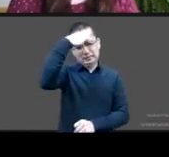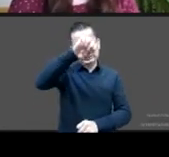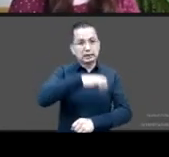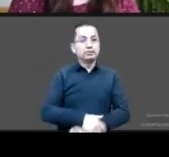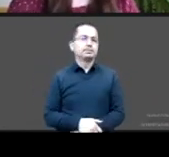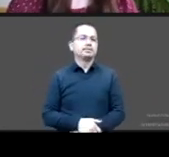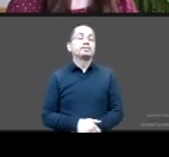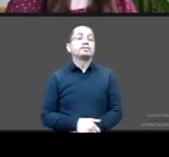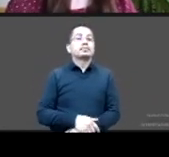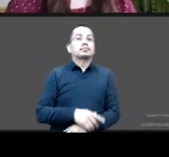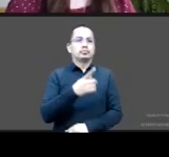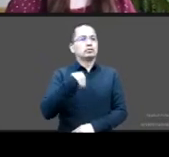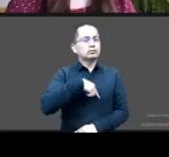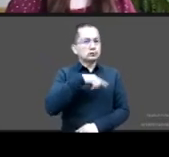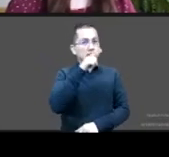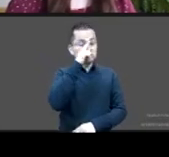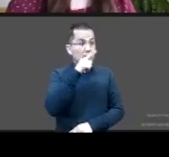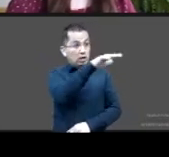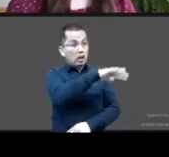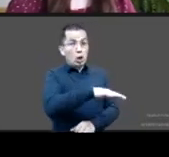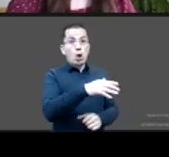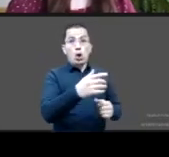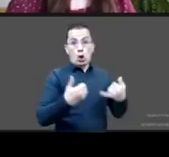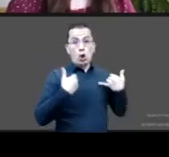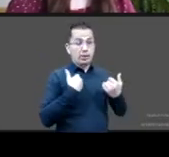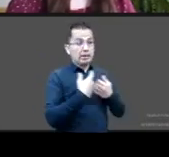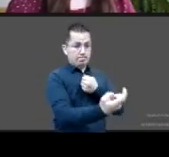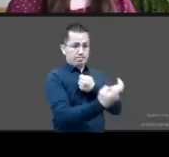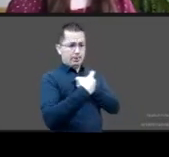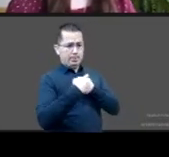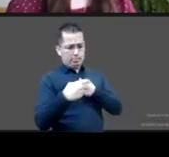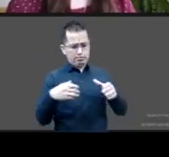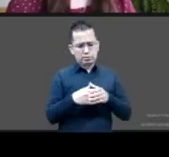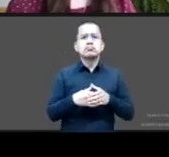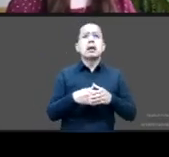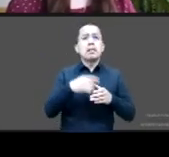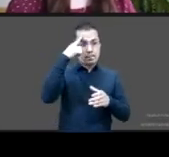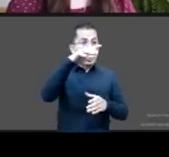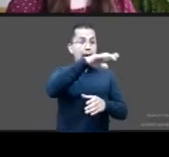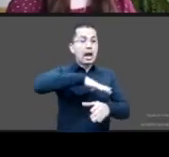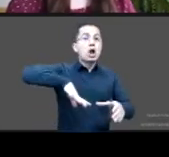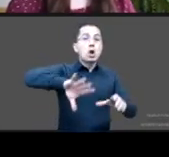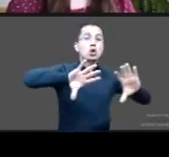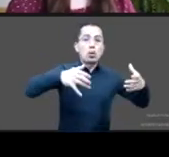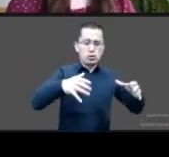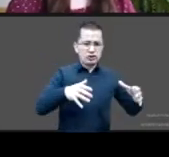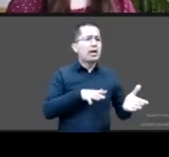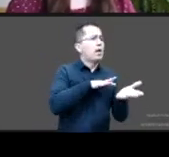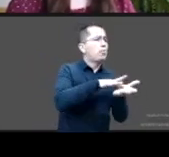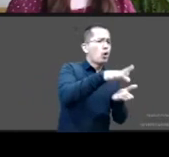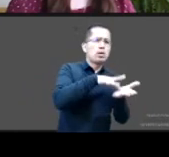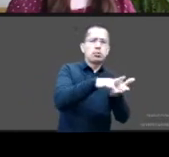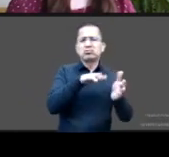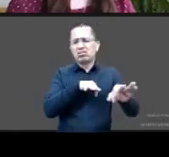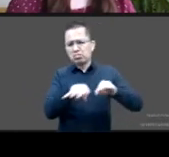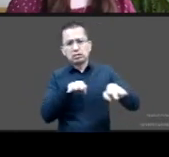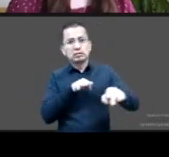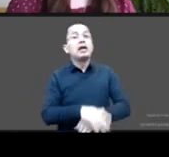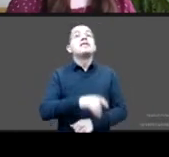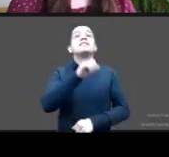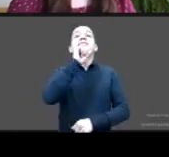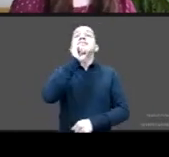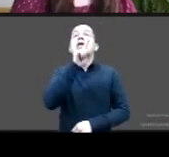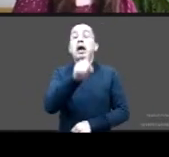hacen obras muy interesantes ahorita les voy a comentar también tienen una capacitación técnica quienes quieren